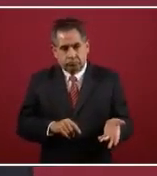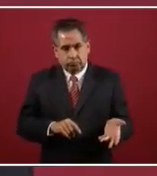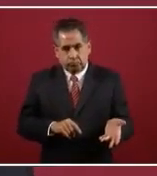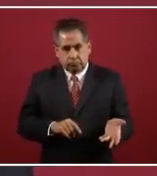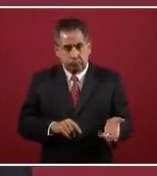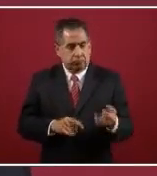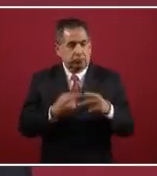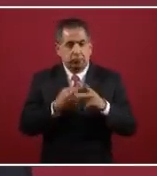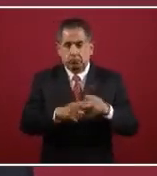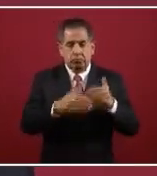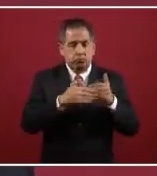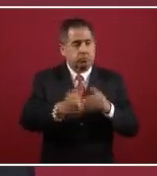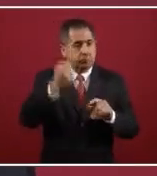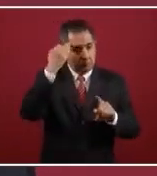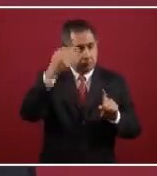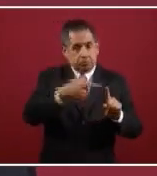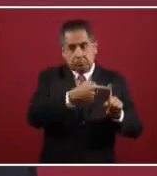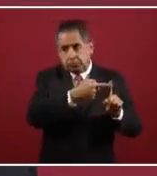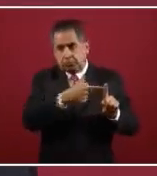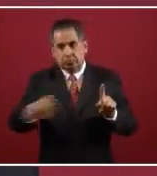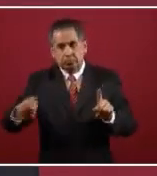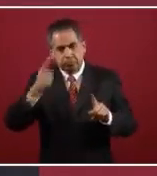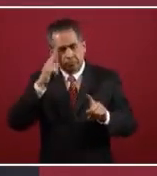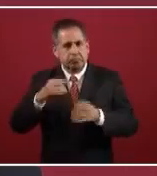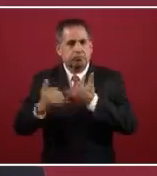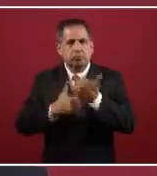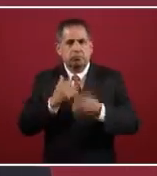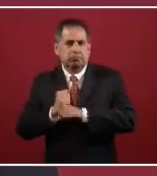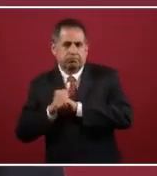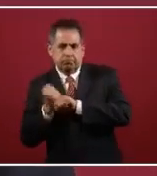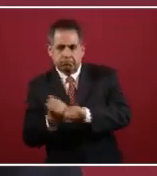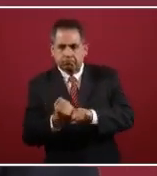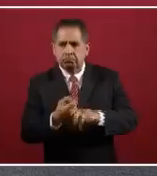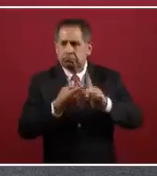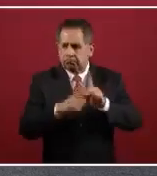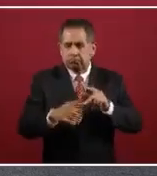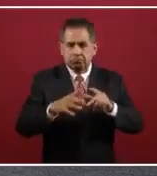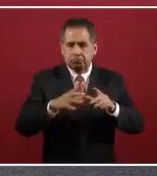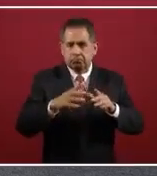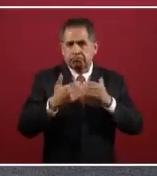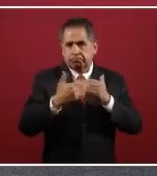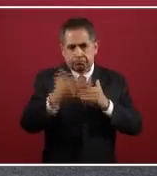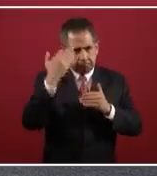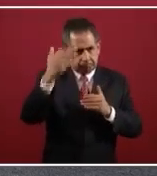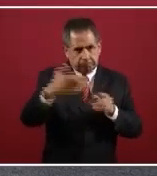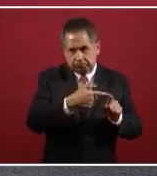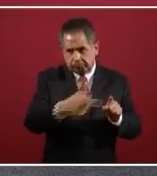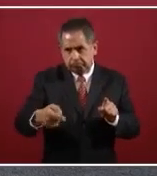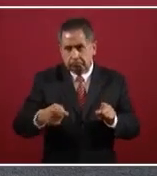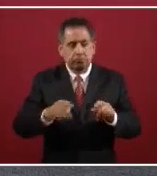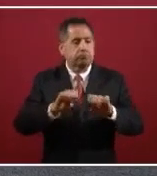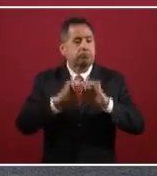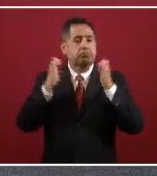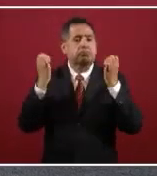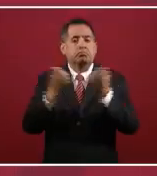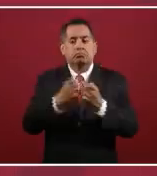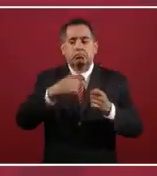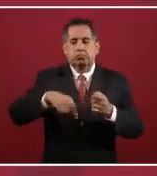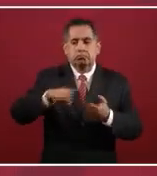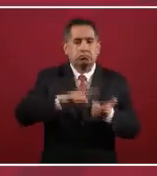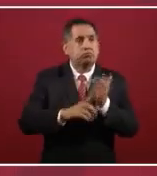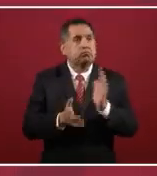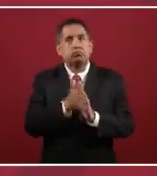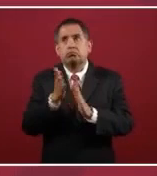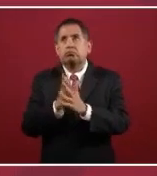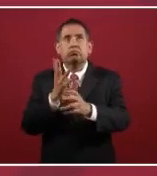el inicio de temporada de la Liga del Pacífico y el estadio